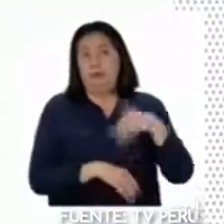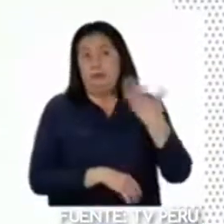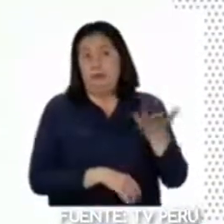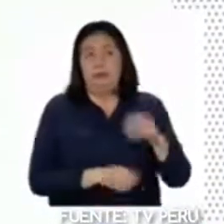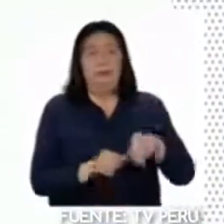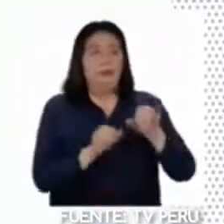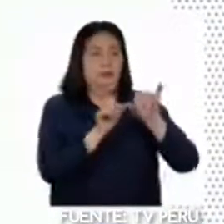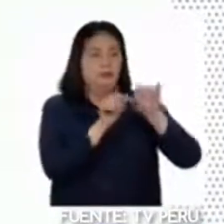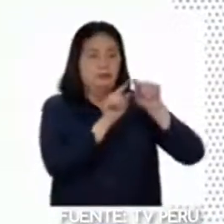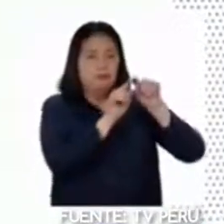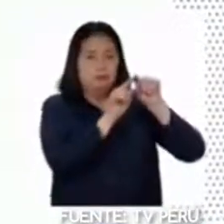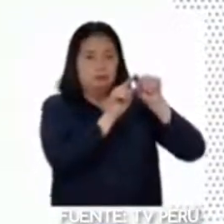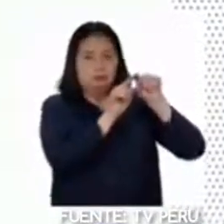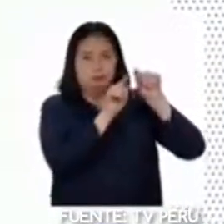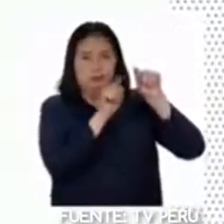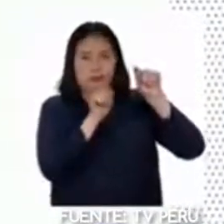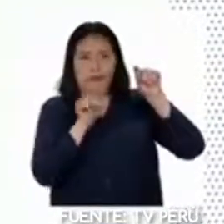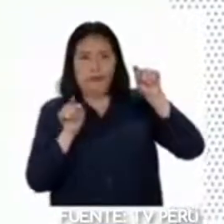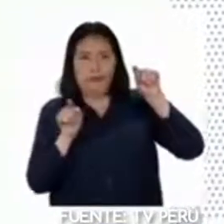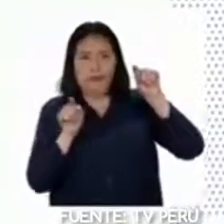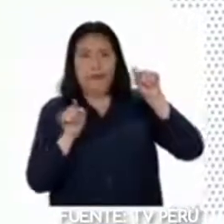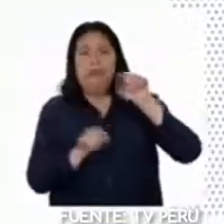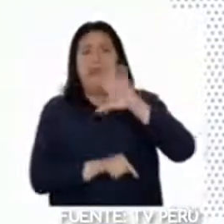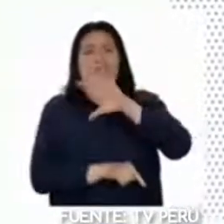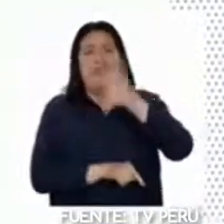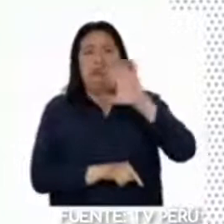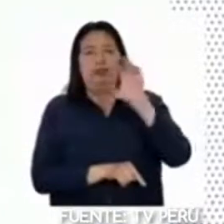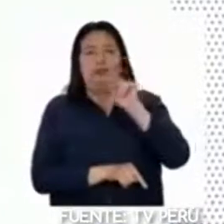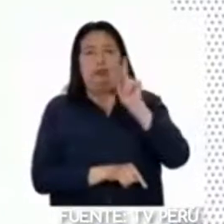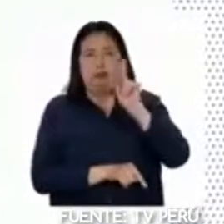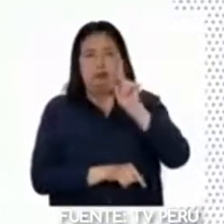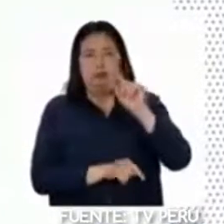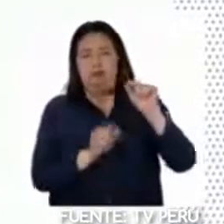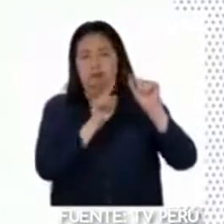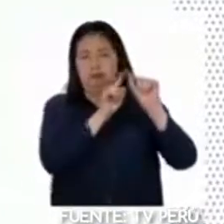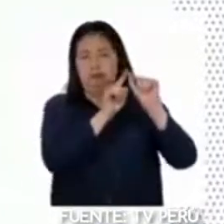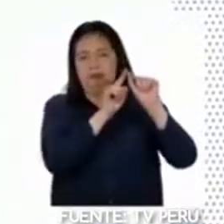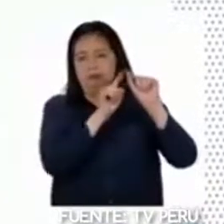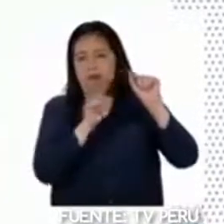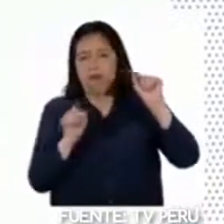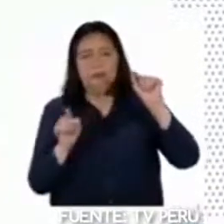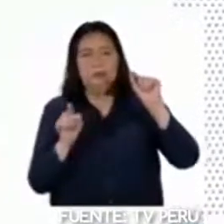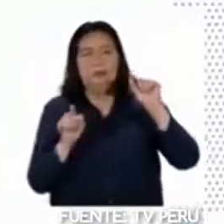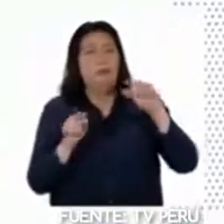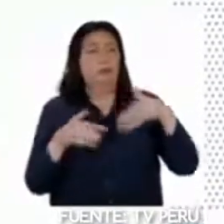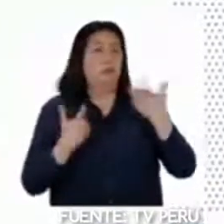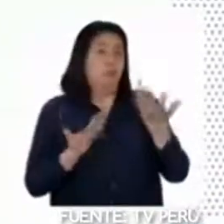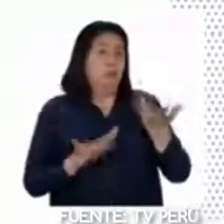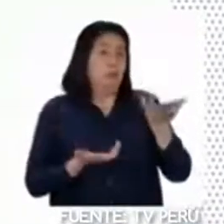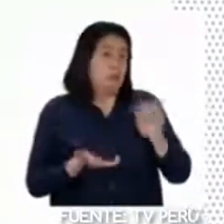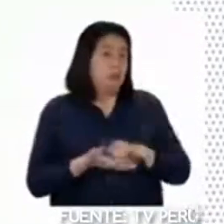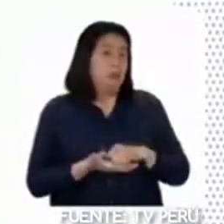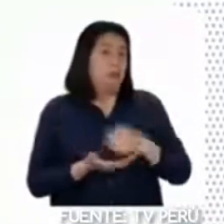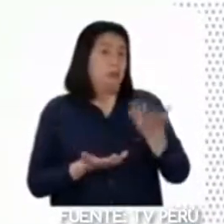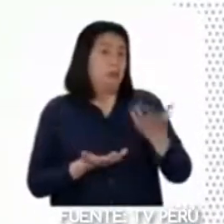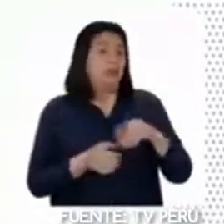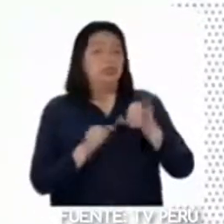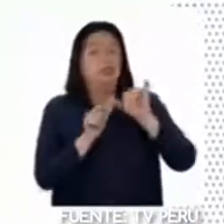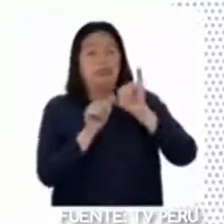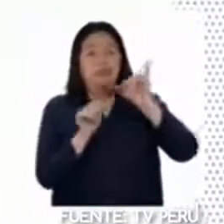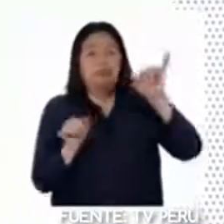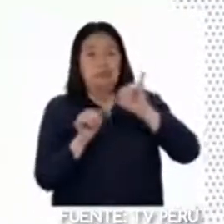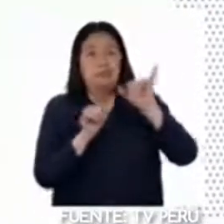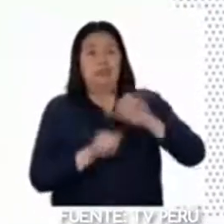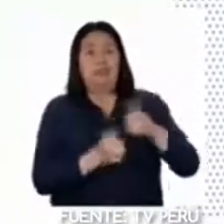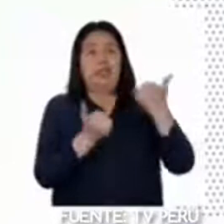Luego, traza una línea que represente 500 kilómetros. Para ello, puedes tomar como referencia la distancia